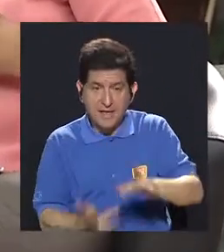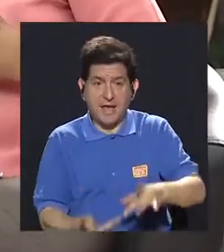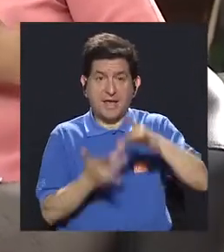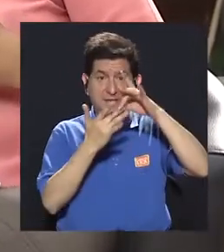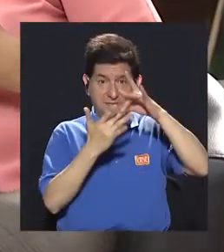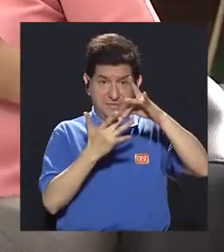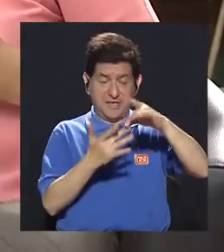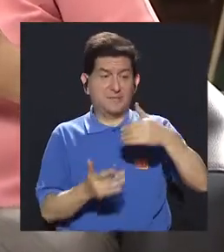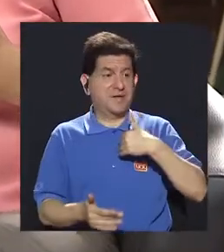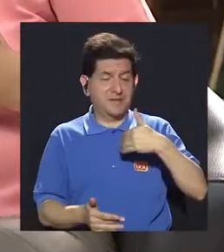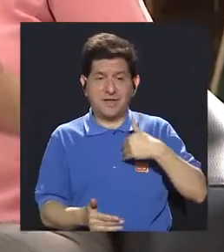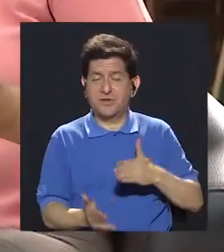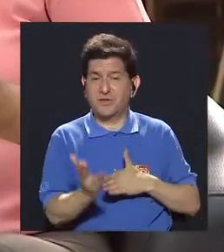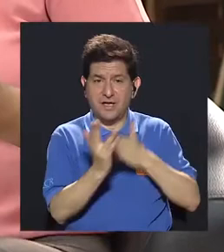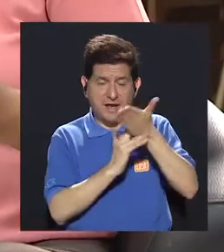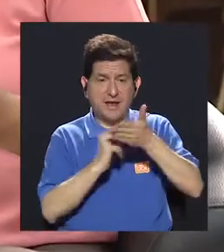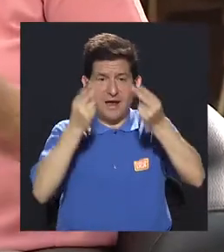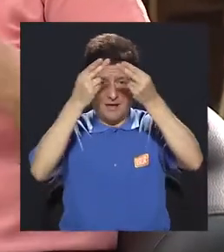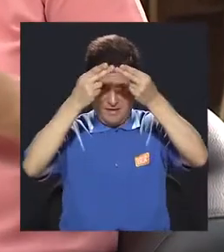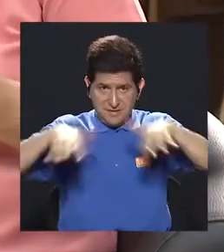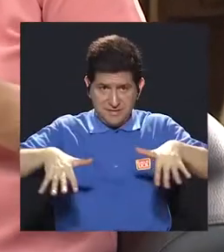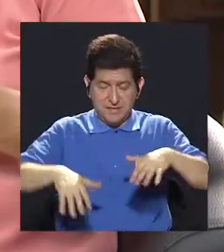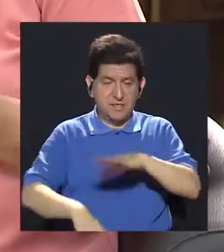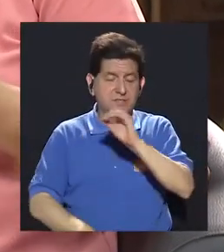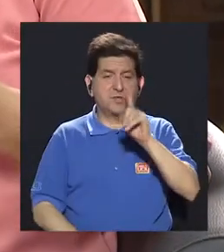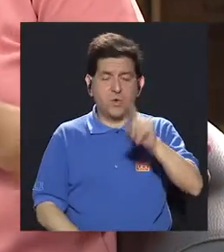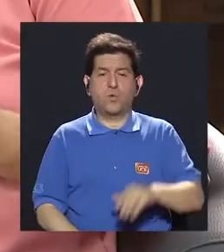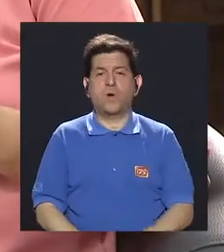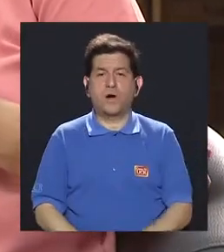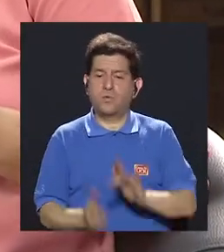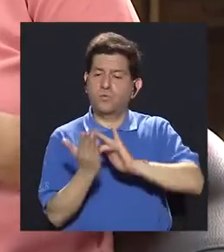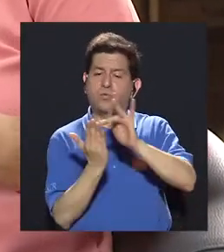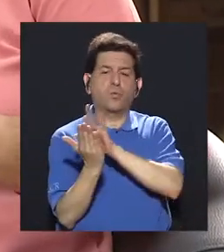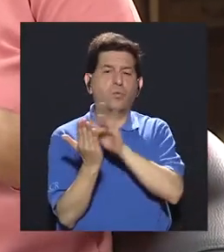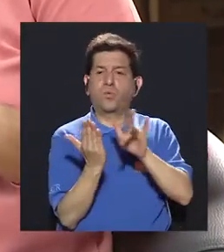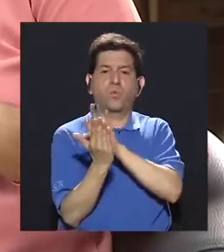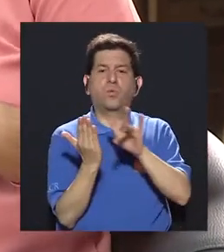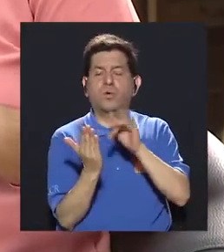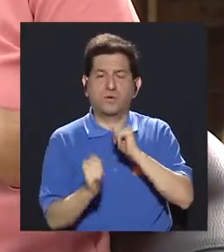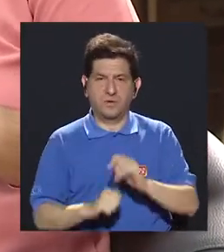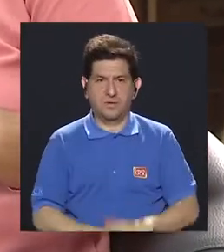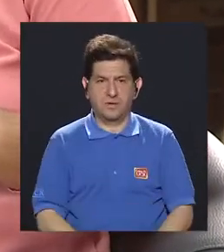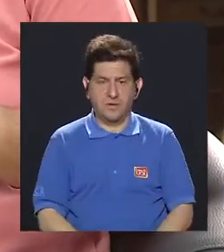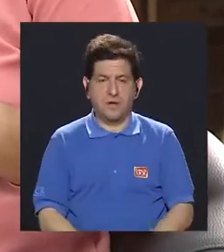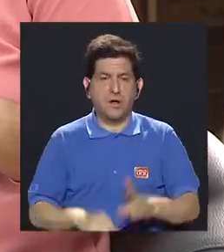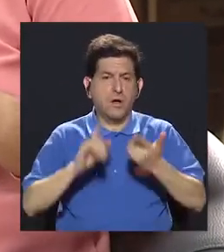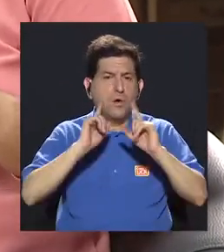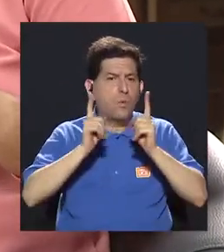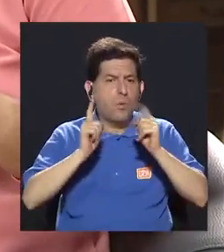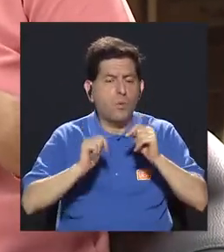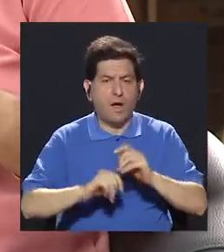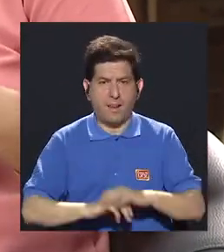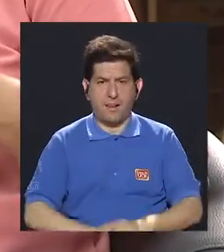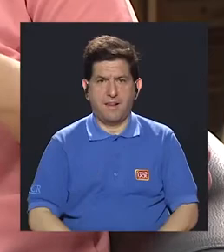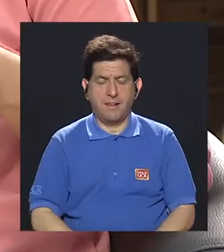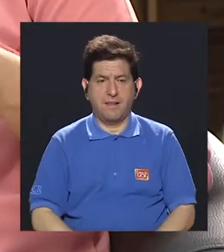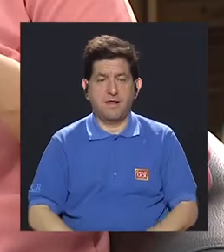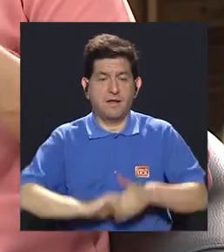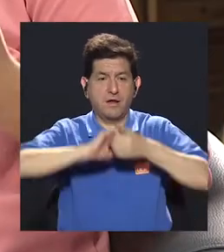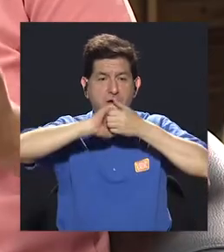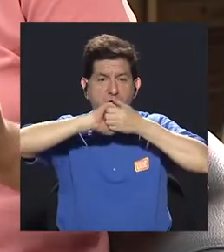ellos, especialmente aquellos que no tienen acceso a internet por sí mismos o a un dispositivo, ¿verdad?, electrónico, ha sido a través